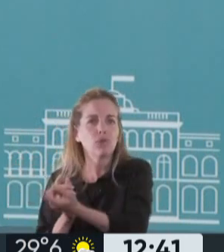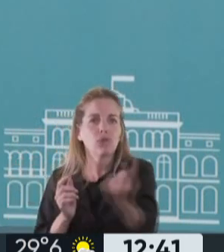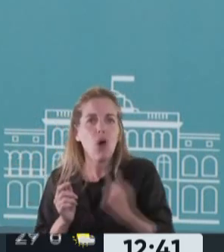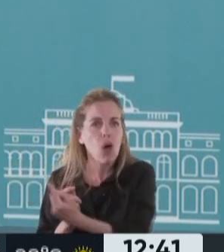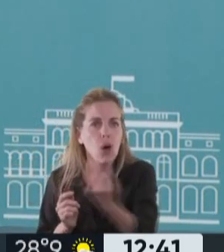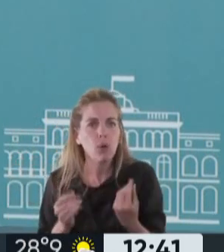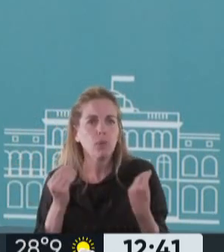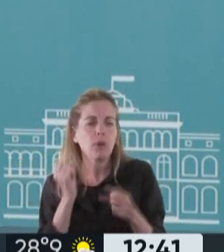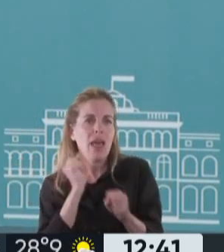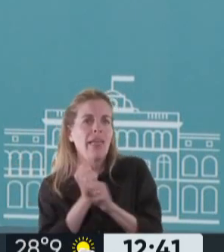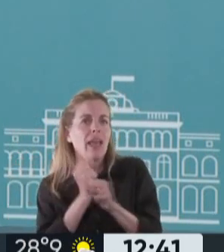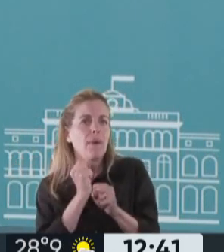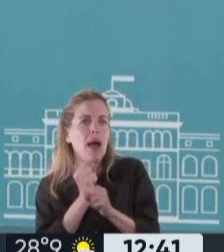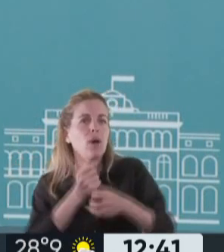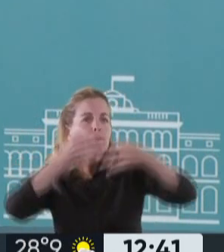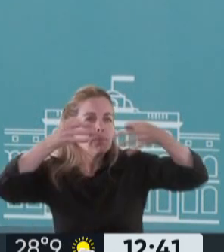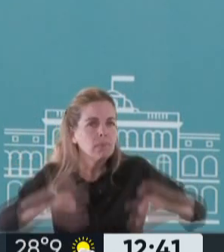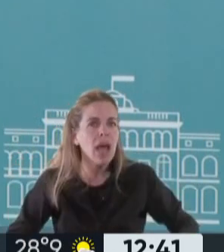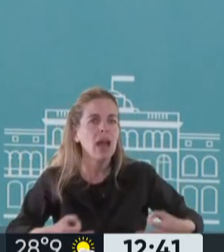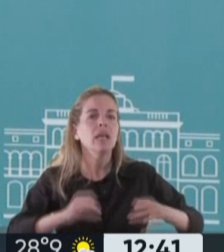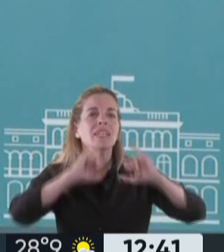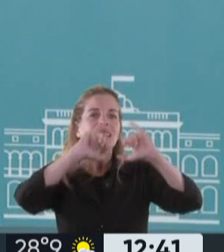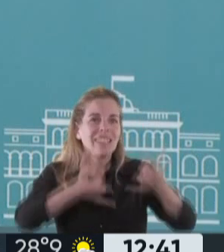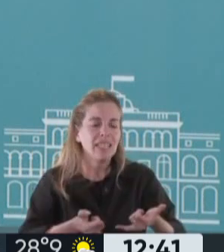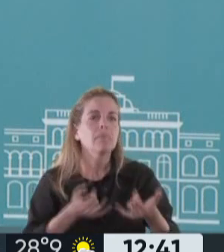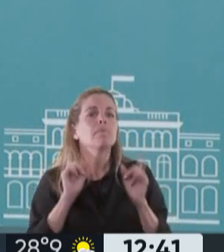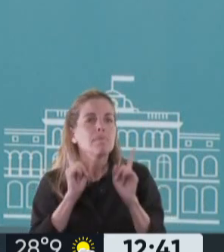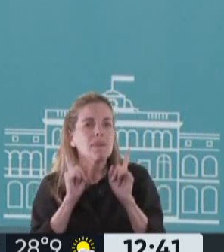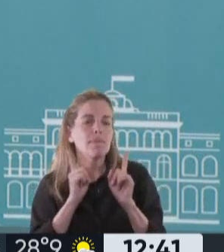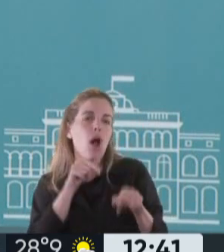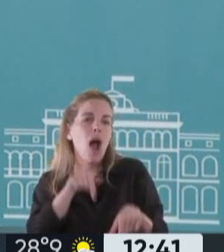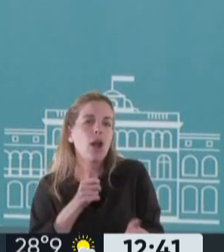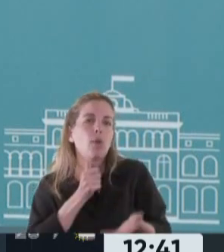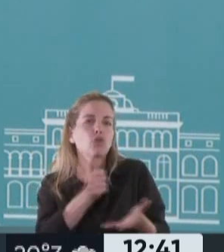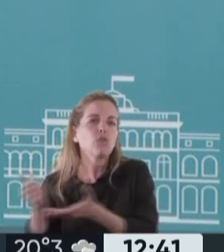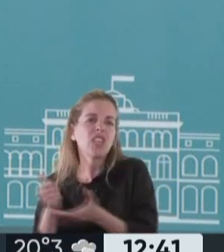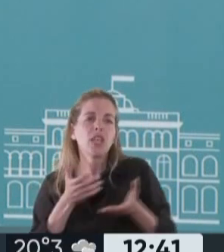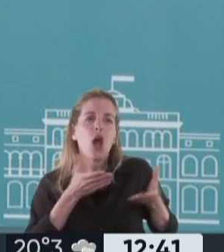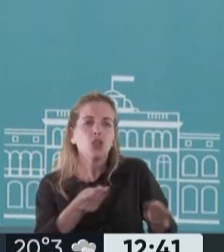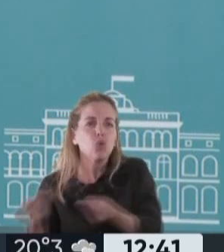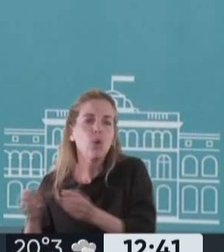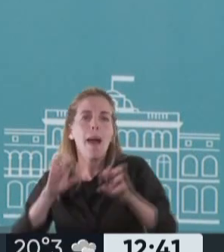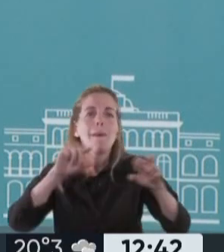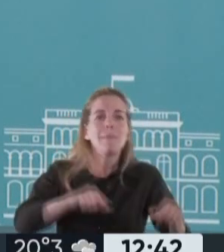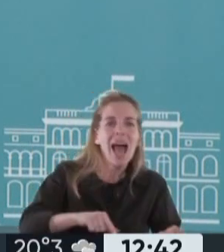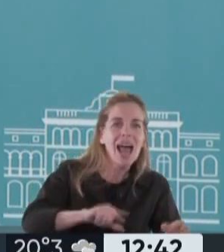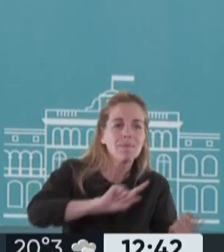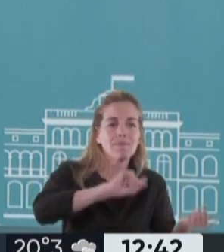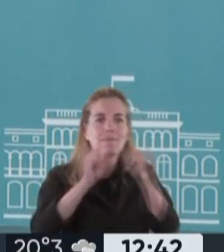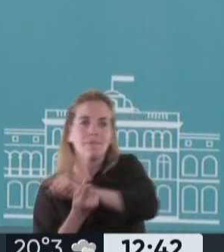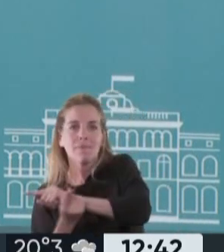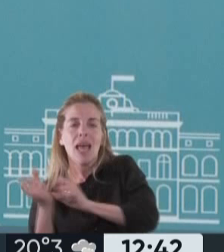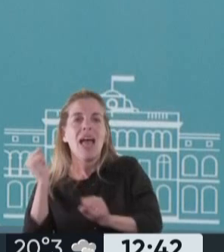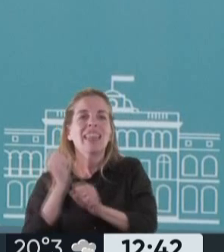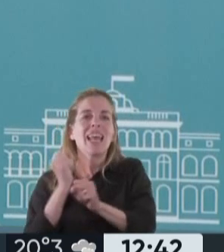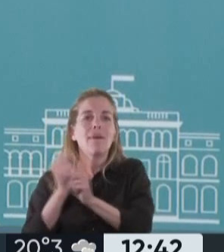ver de pasar finalmente todo lo que son estas asistencias sociales, los planes sociales, a un trabajo genuino, en